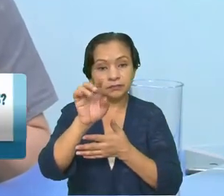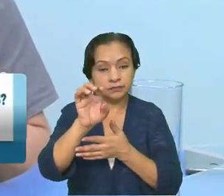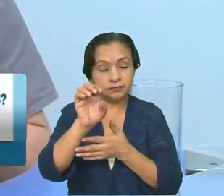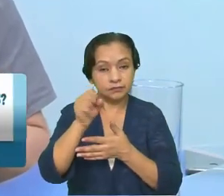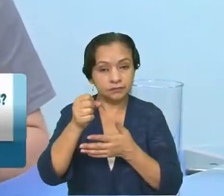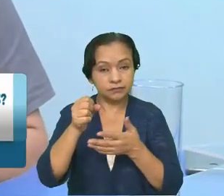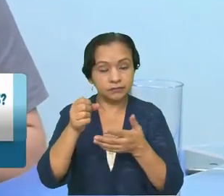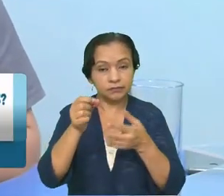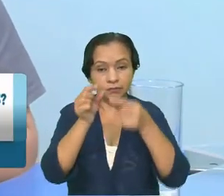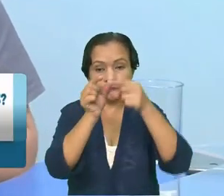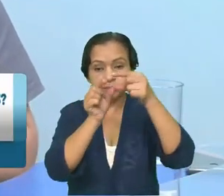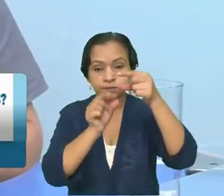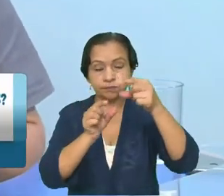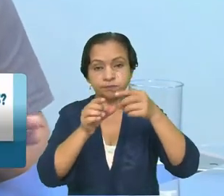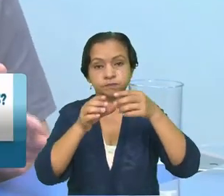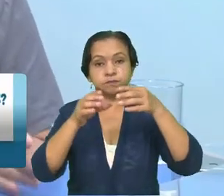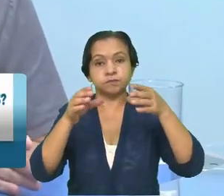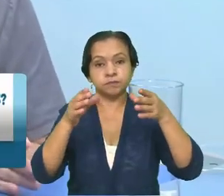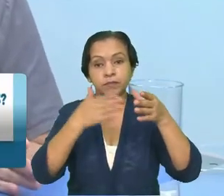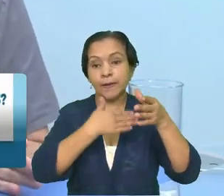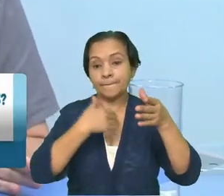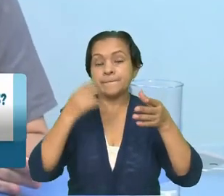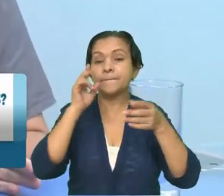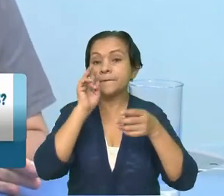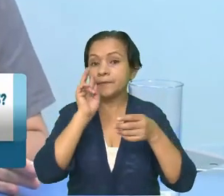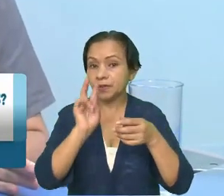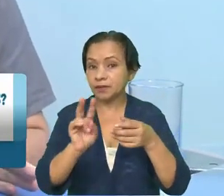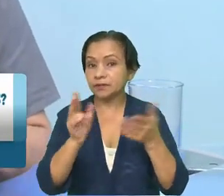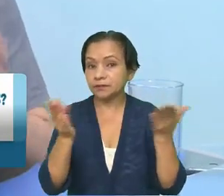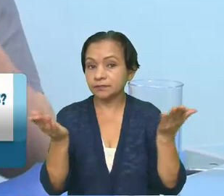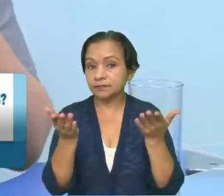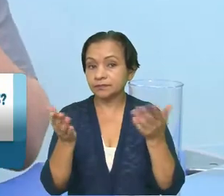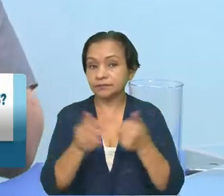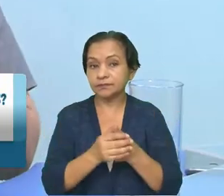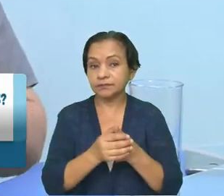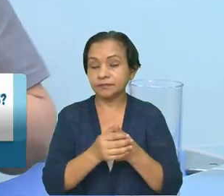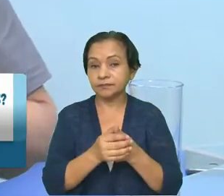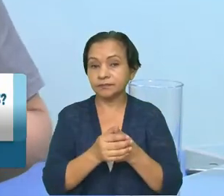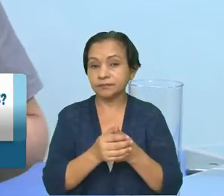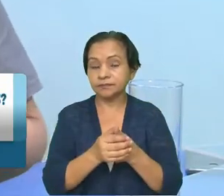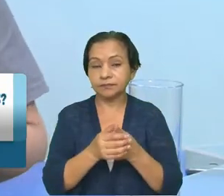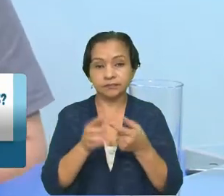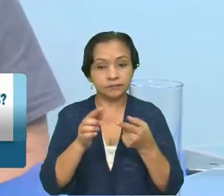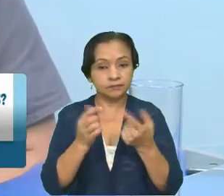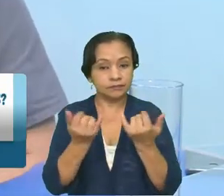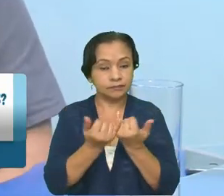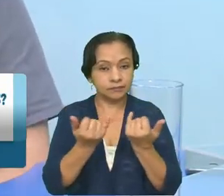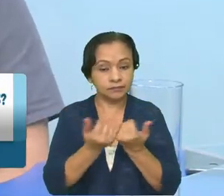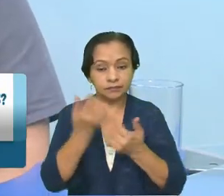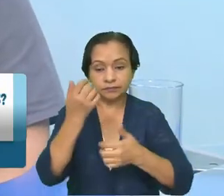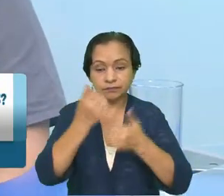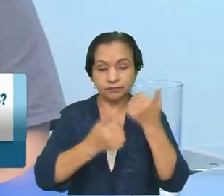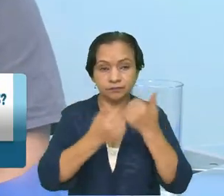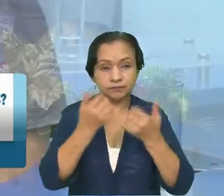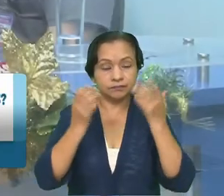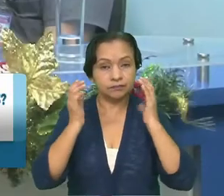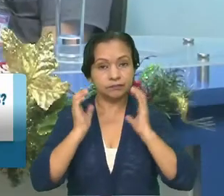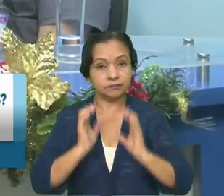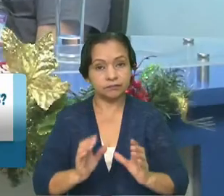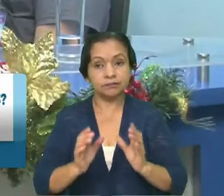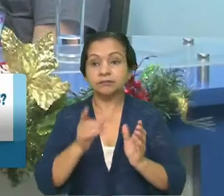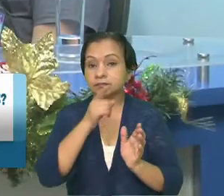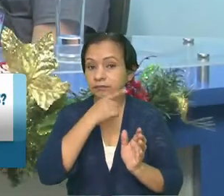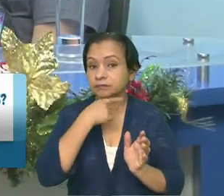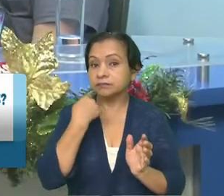medular, que pudiera ser otra cosa. Es mejor checar. Igual sucede con la neuritis, igual sucede con los problemas de coordinación. Y tiene que ser muy